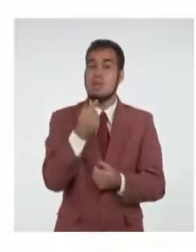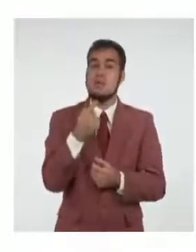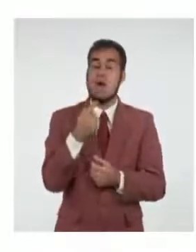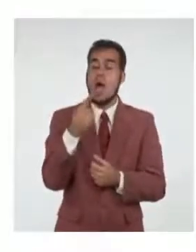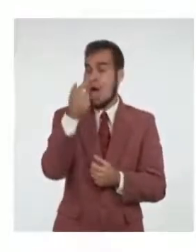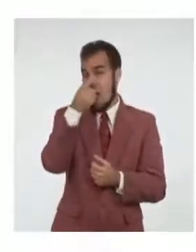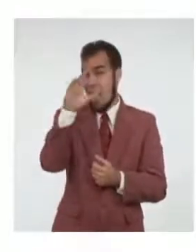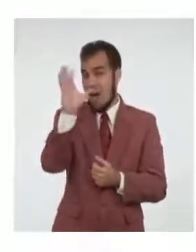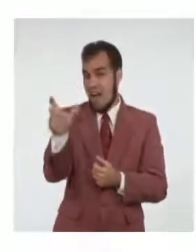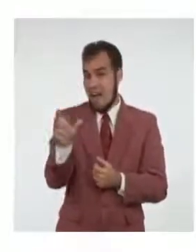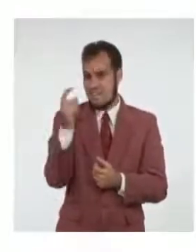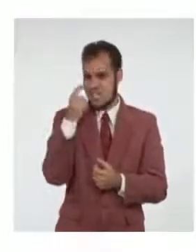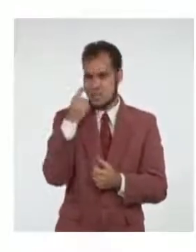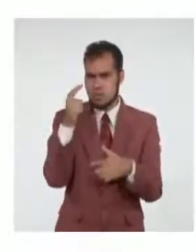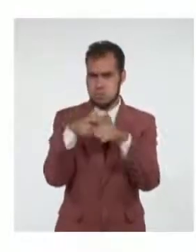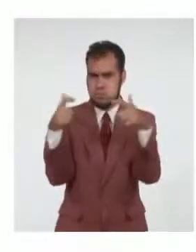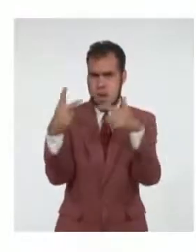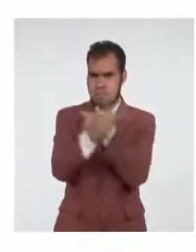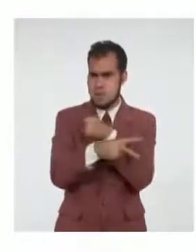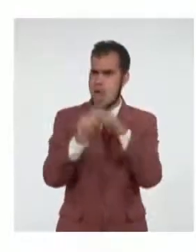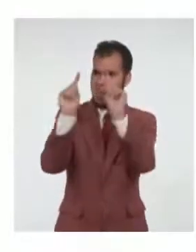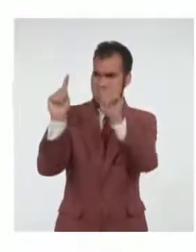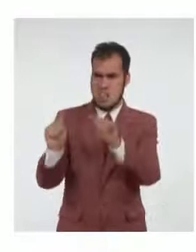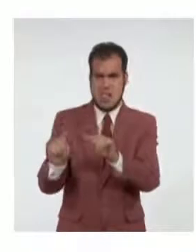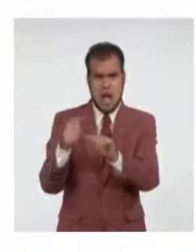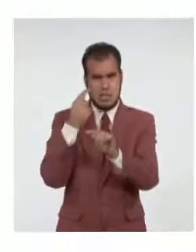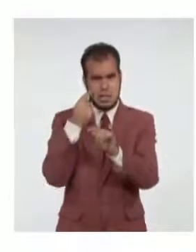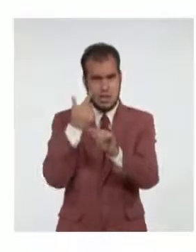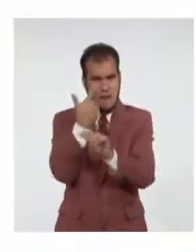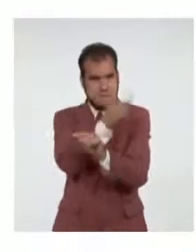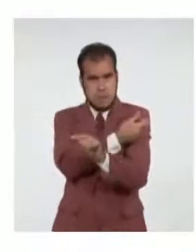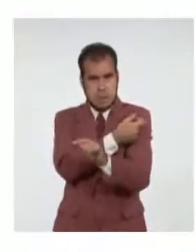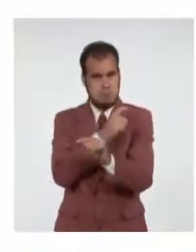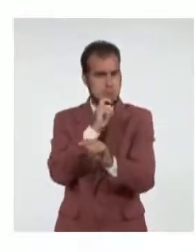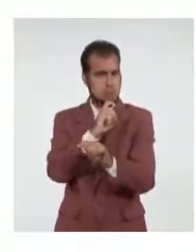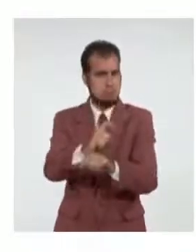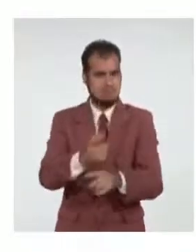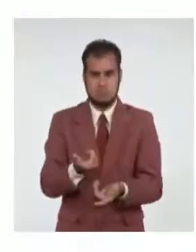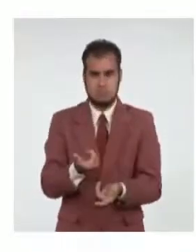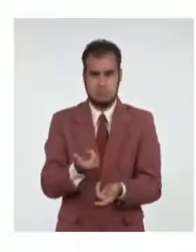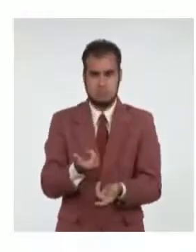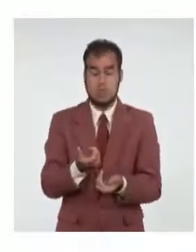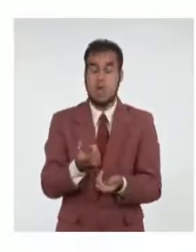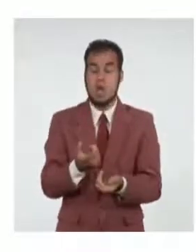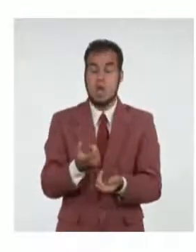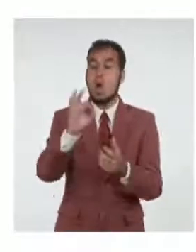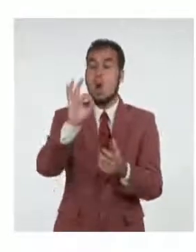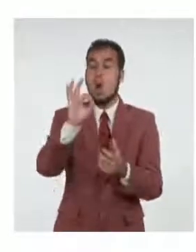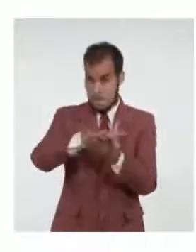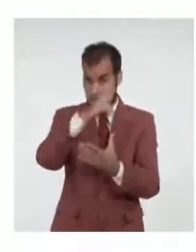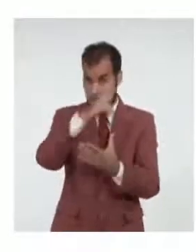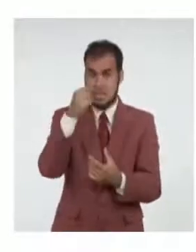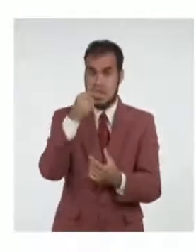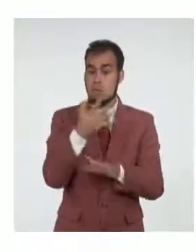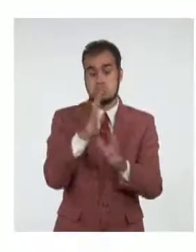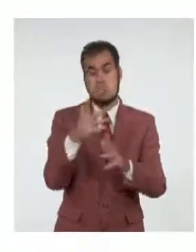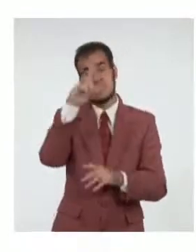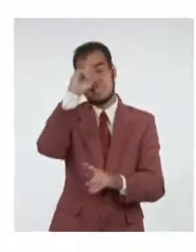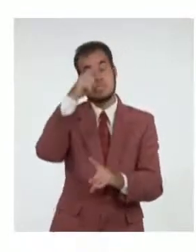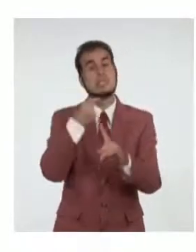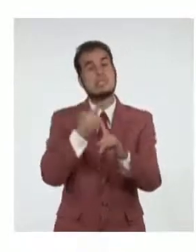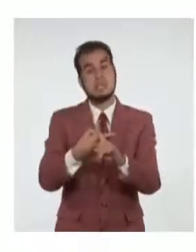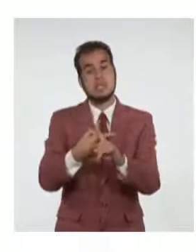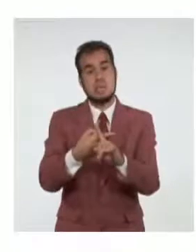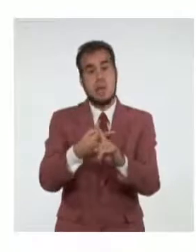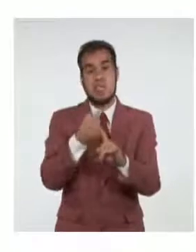de vacunación. Nada, exacto. Eso es lo que da el 1 de todos. Fíjense que ellos están proponiendo que en septiembre de este año al menos el 10% de la